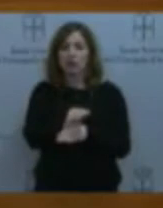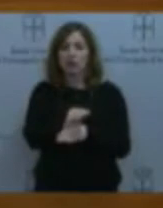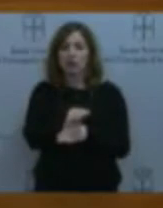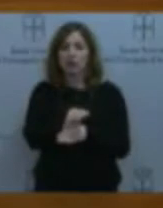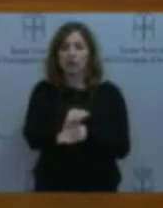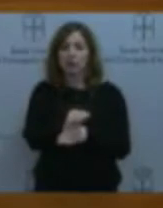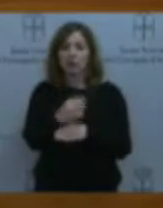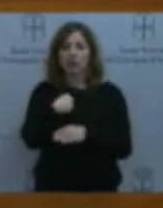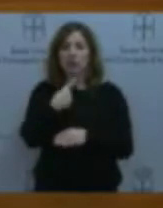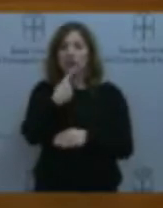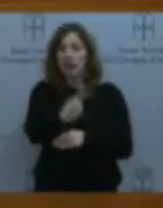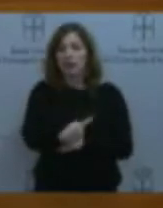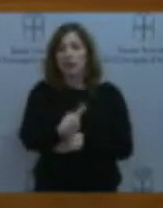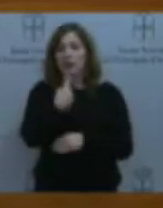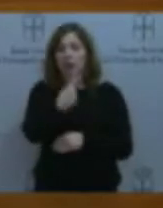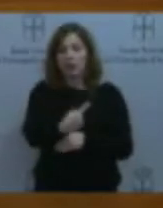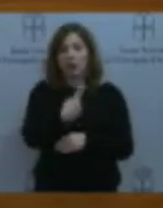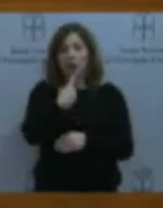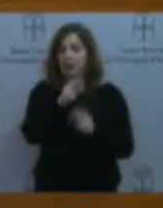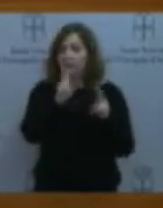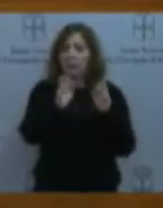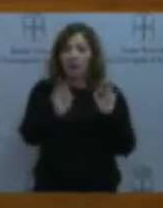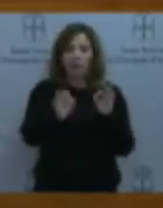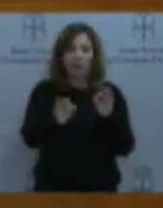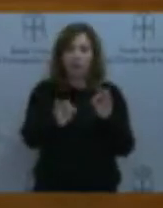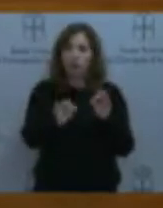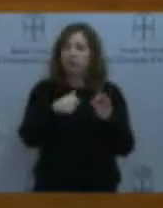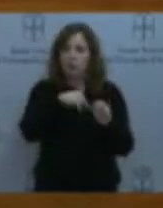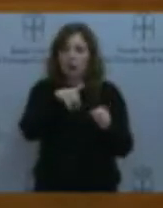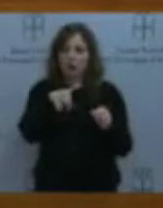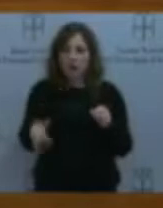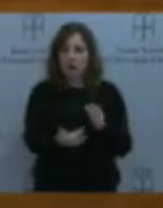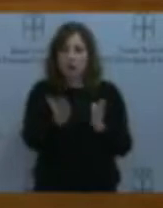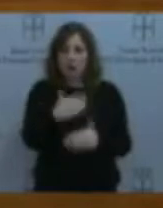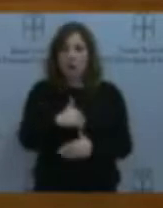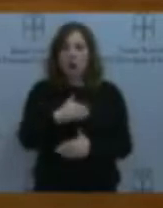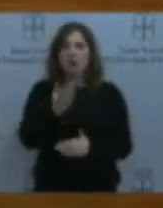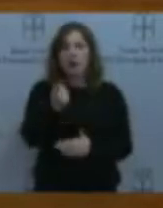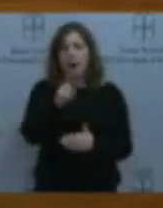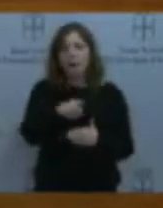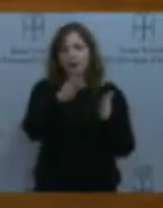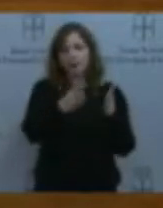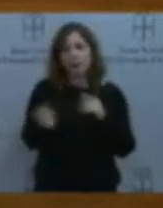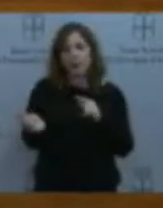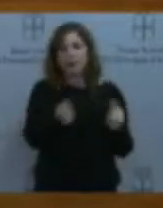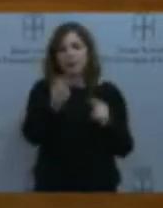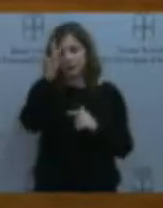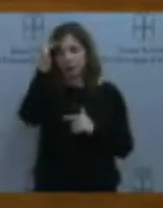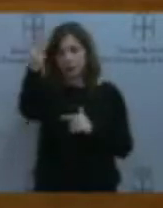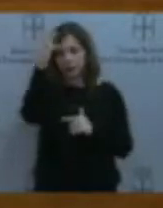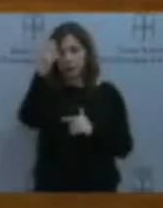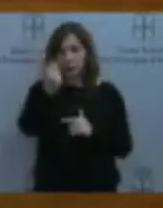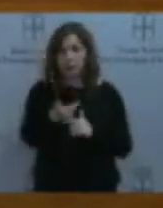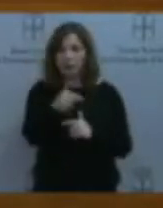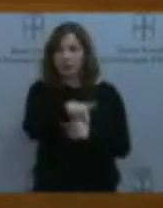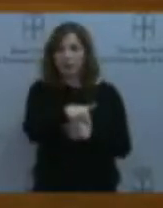de insistir en este asunto. Incluso con usted, como usted a veces hace debates de naturaleza un poco filosófica. Esto no